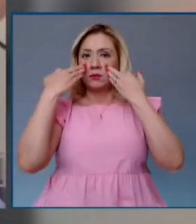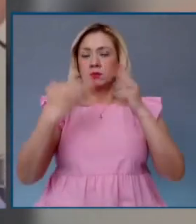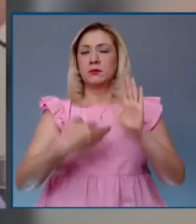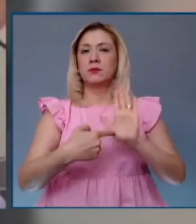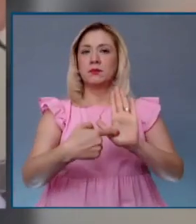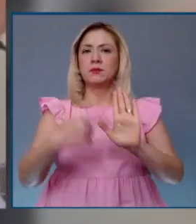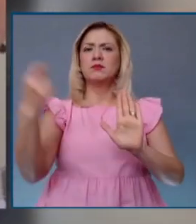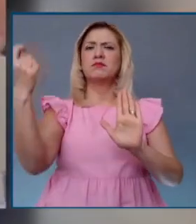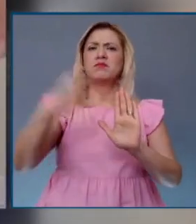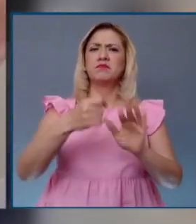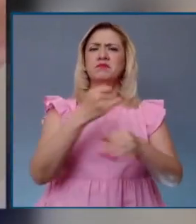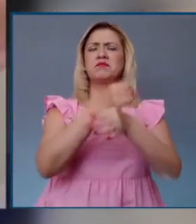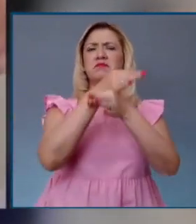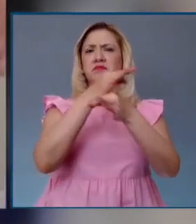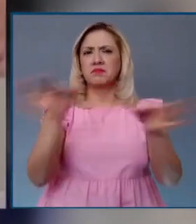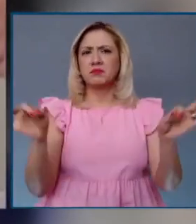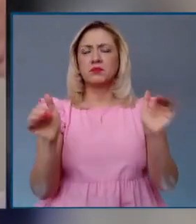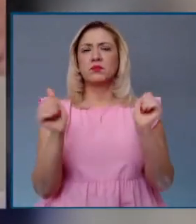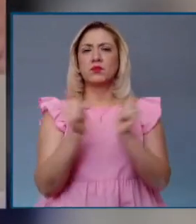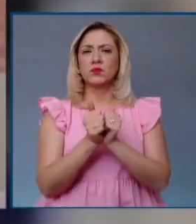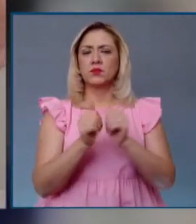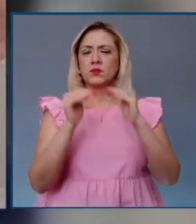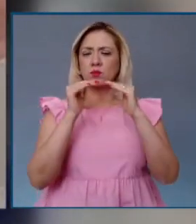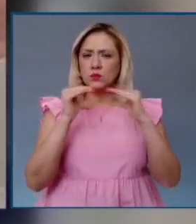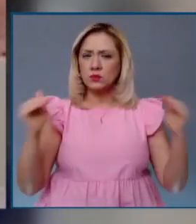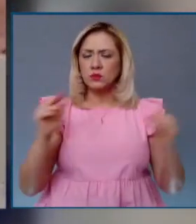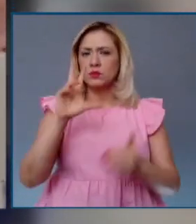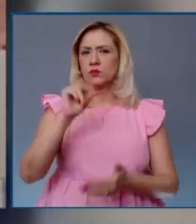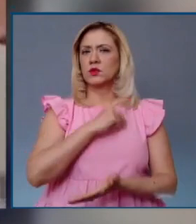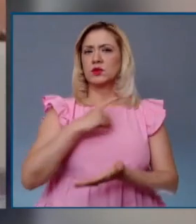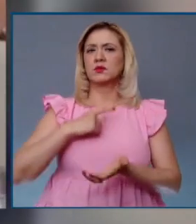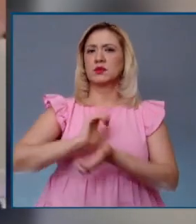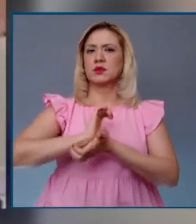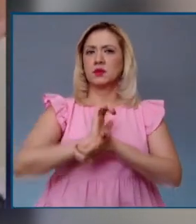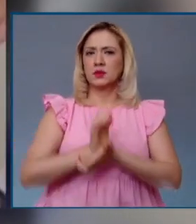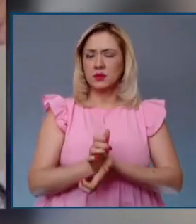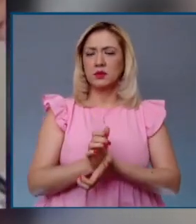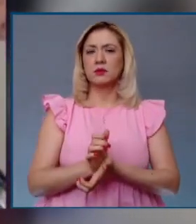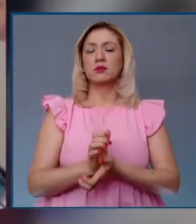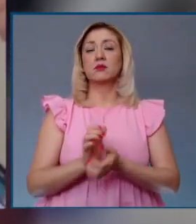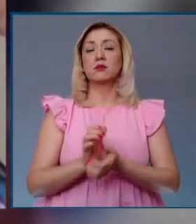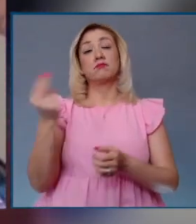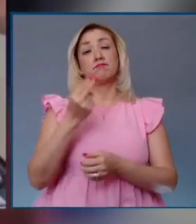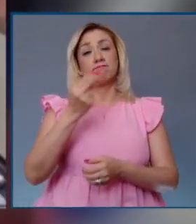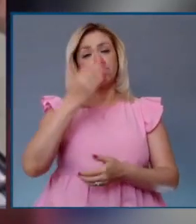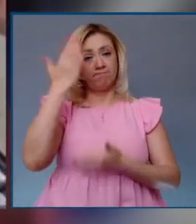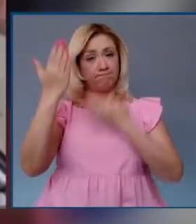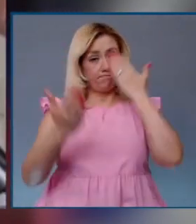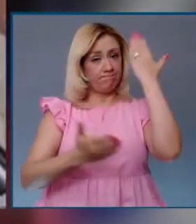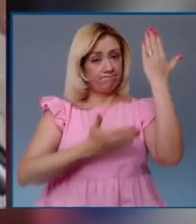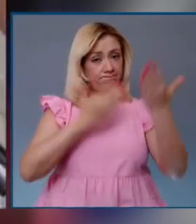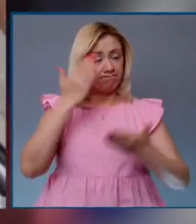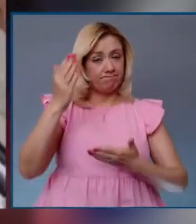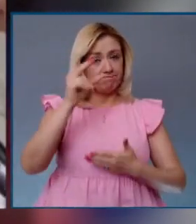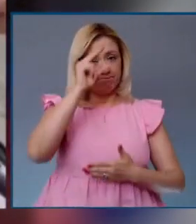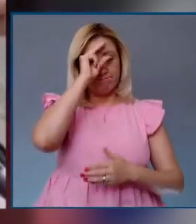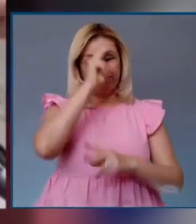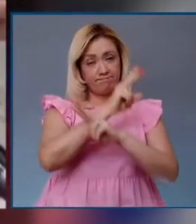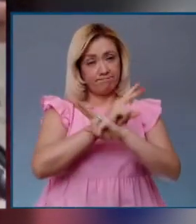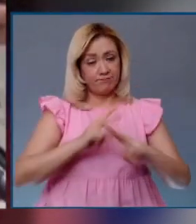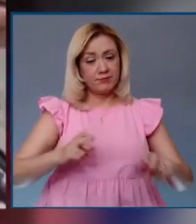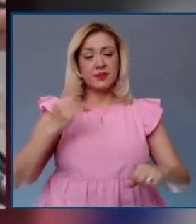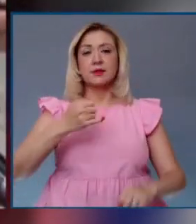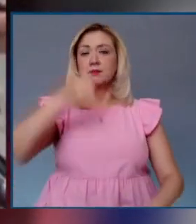asegurando los criterios de igualdad, no discriminación, formación y mérito, además de que tiene que estar libre de todo tipo de